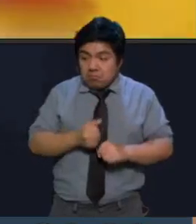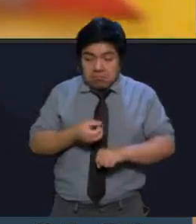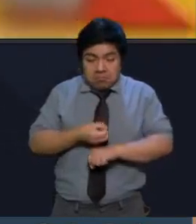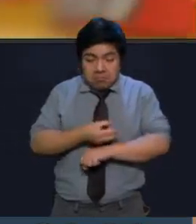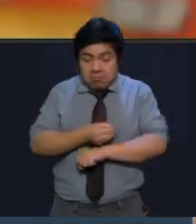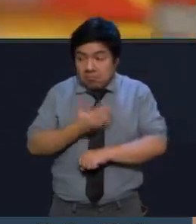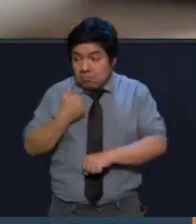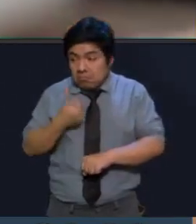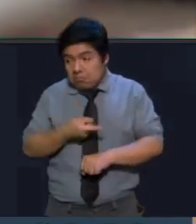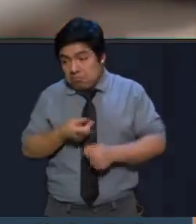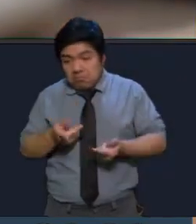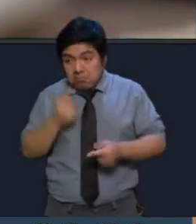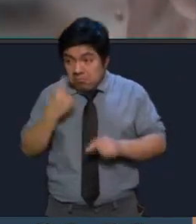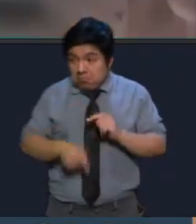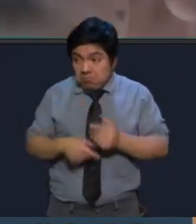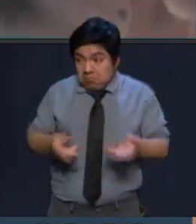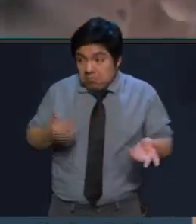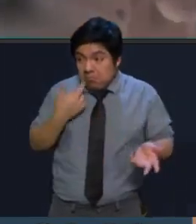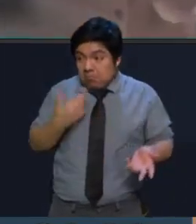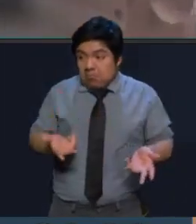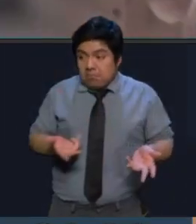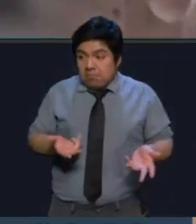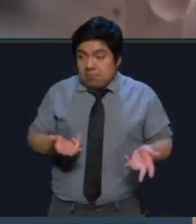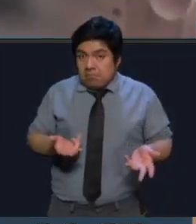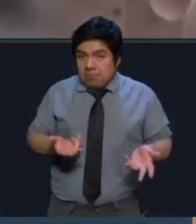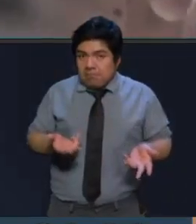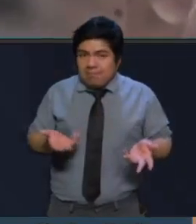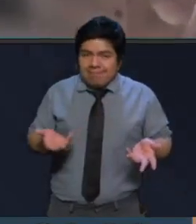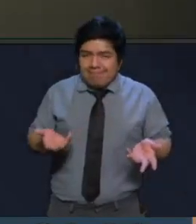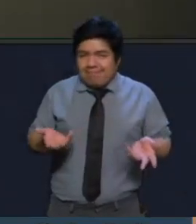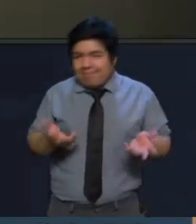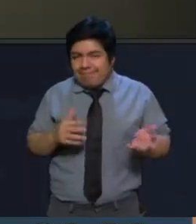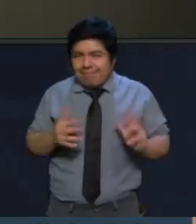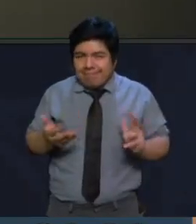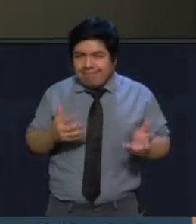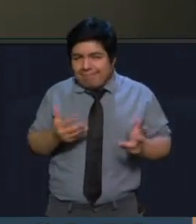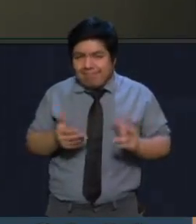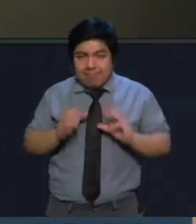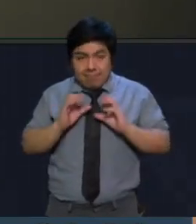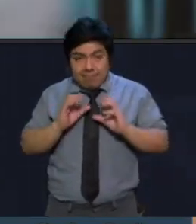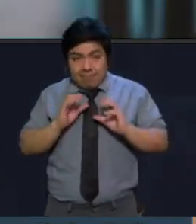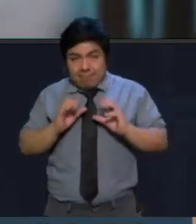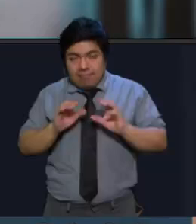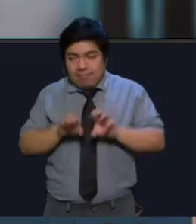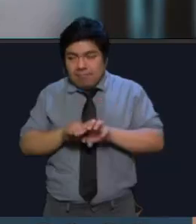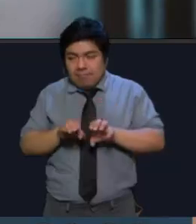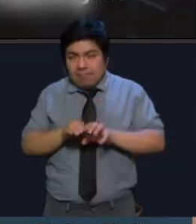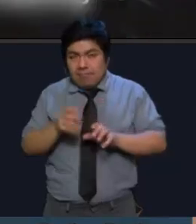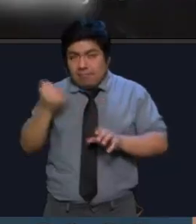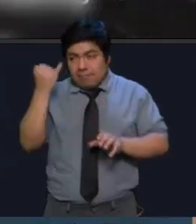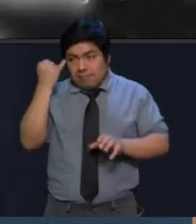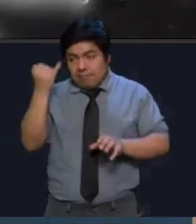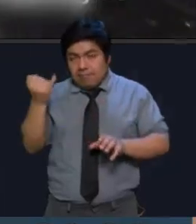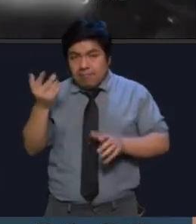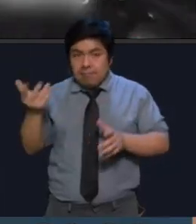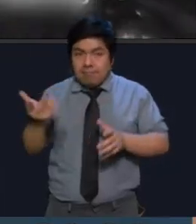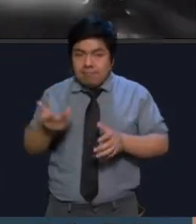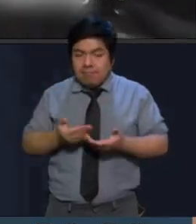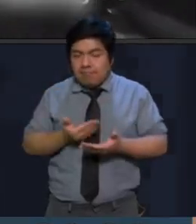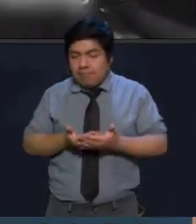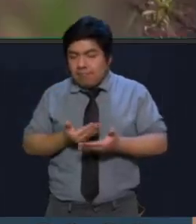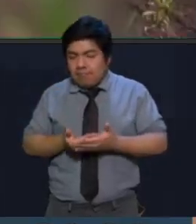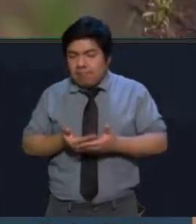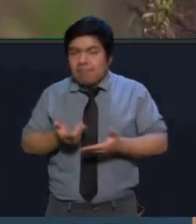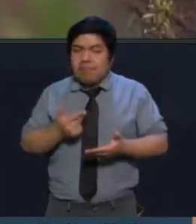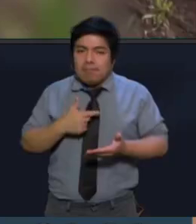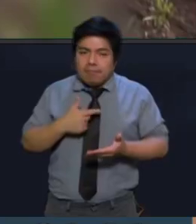agricultura. Hay que quitarla. Entonces, hay que tener cuidado con ese tipo de argumentación. De cualquier